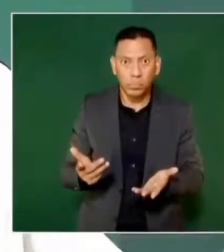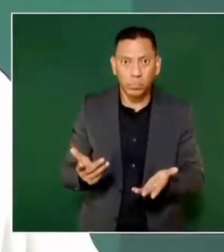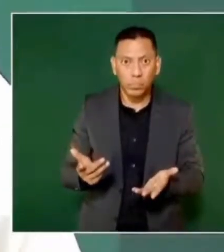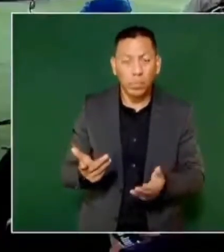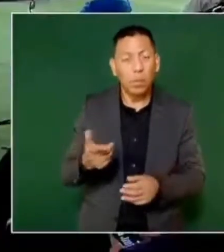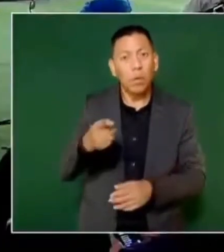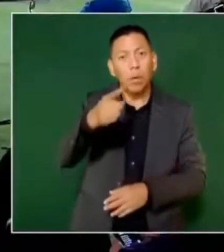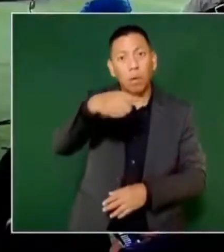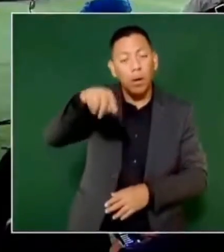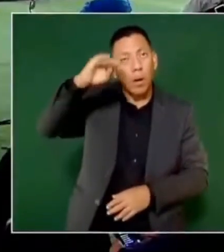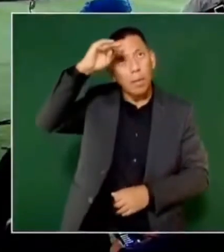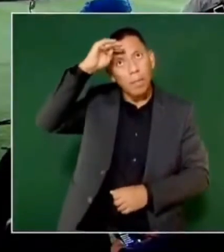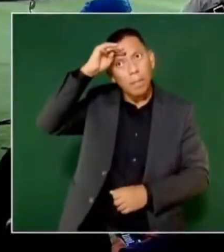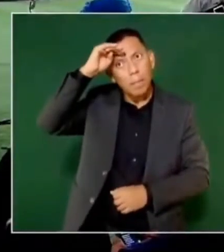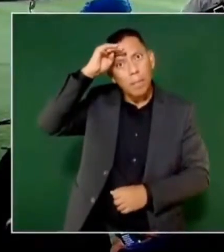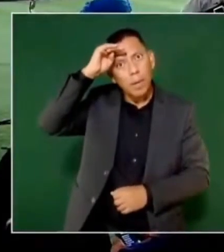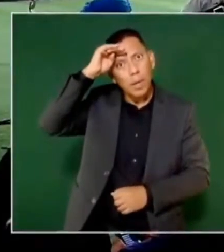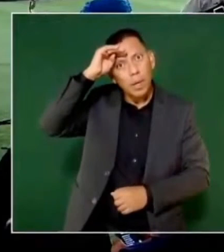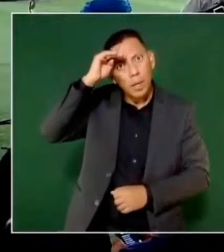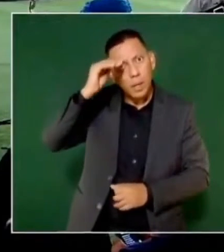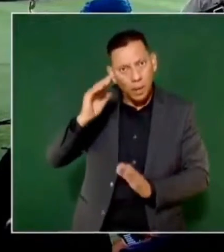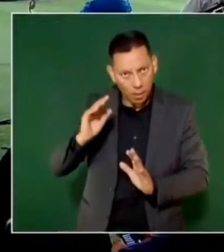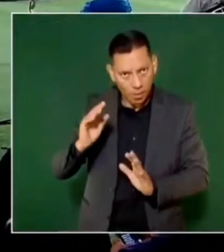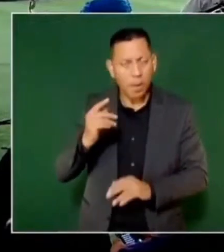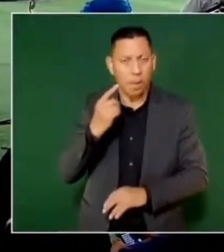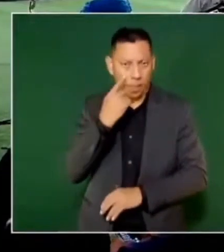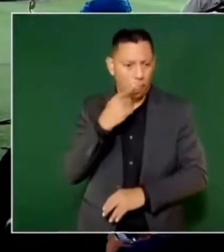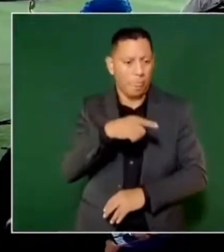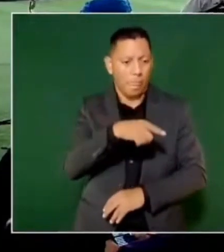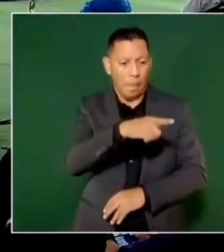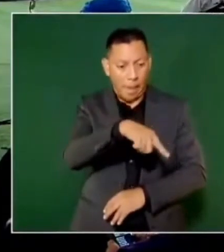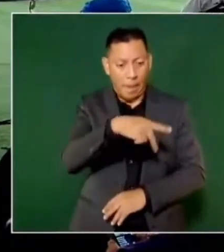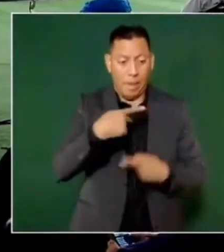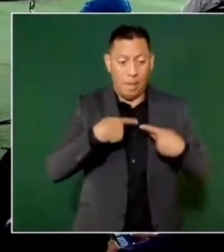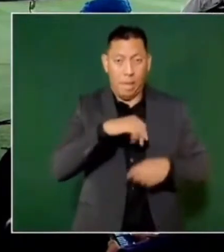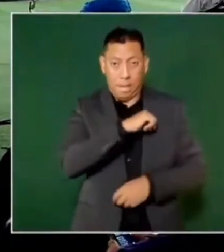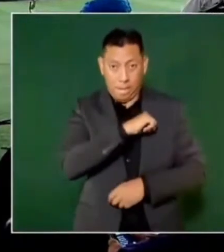Imagínense que los que habían participado